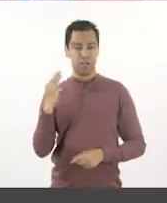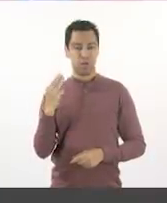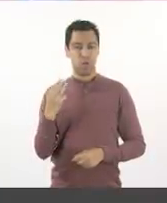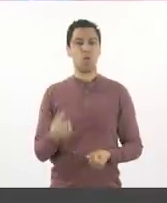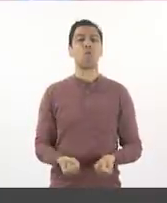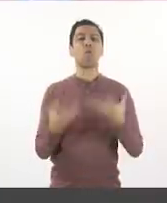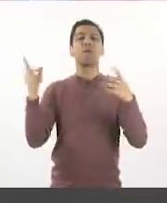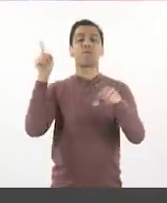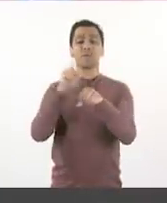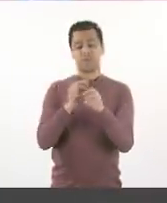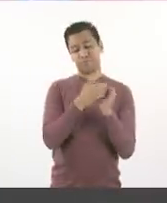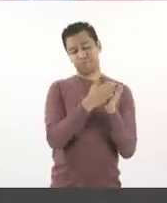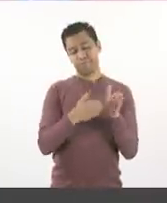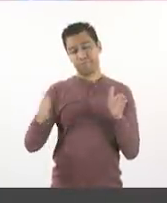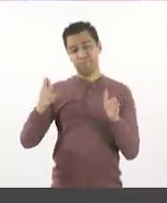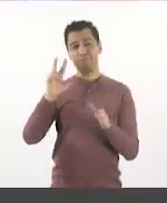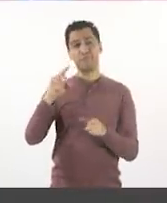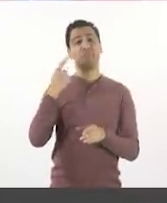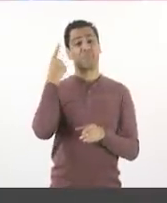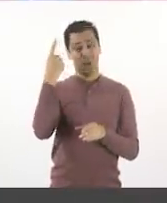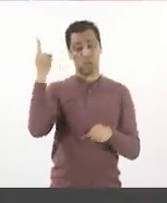31. Muy bien.